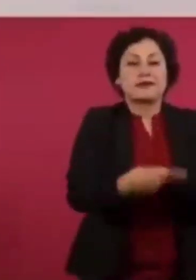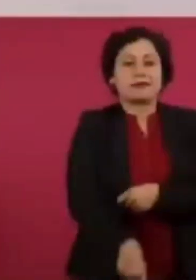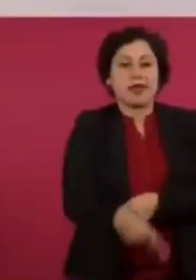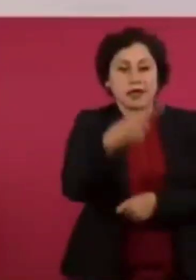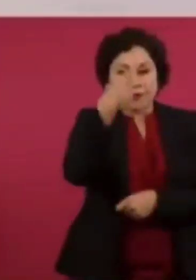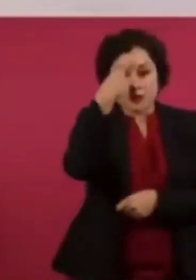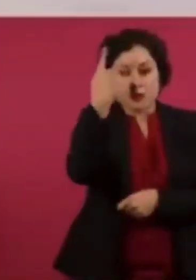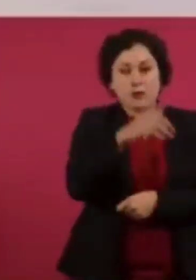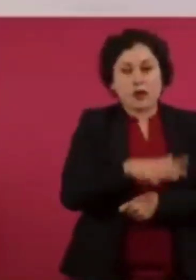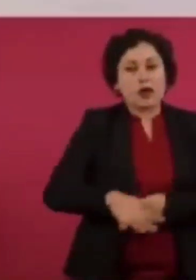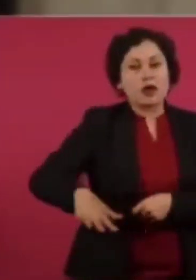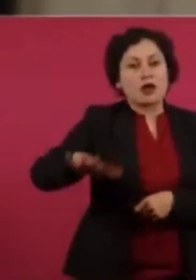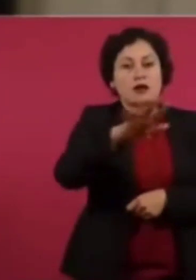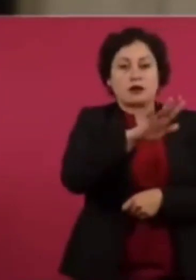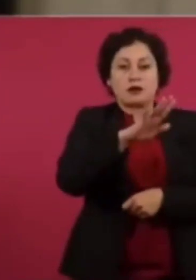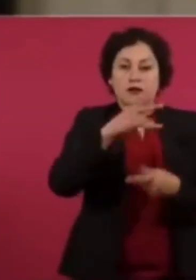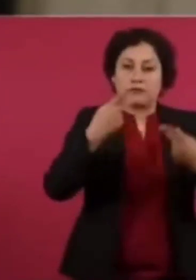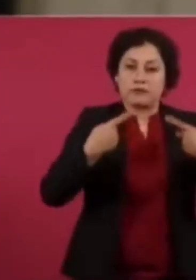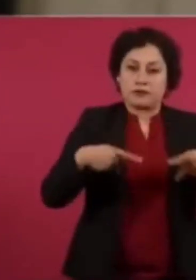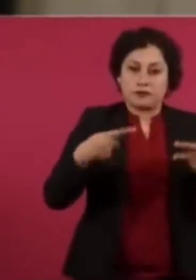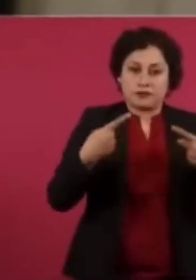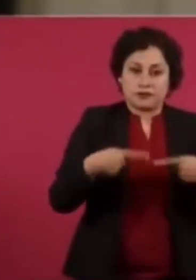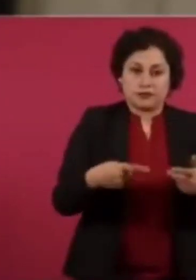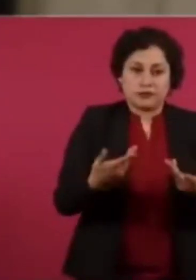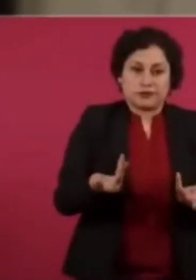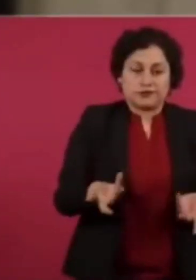a la mayoría de los pueblos